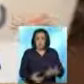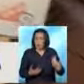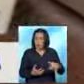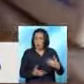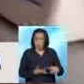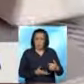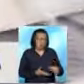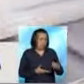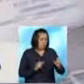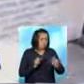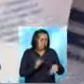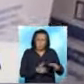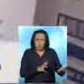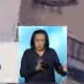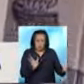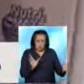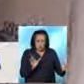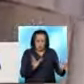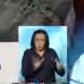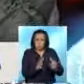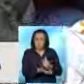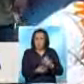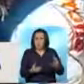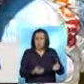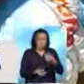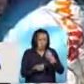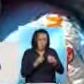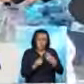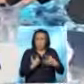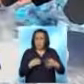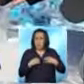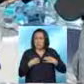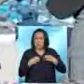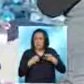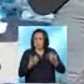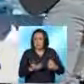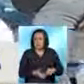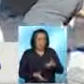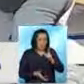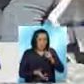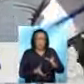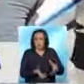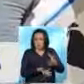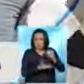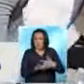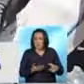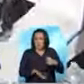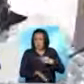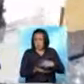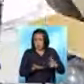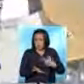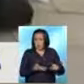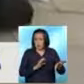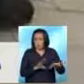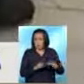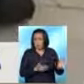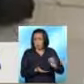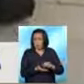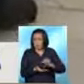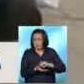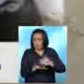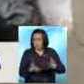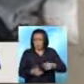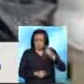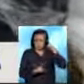jornada sin precedentes se llegó a reunir gran cantidad de víveres, ropa y sobre todo agua embotellada. Durante la semana se estarán realizando más actividades